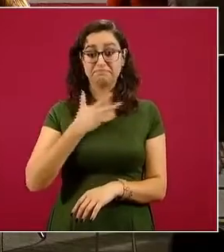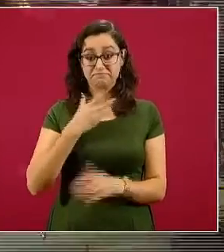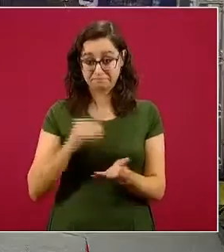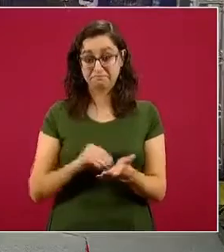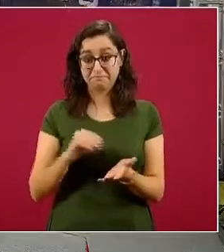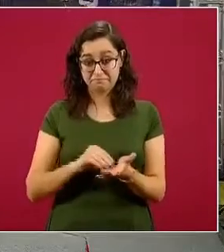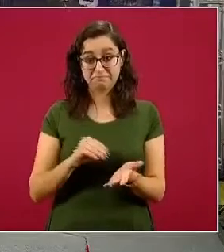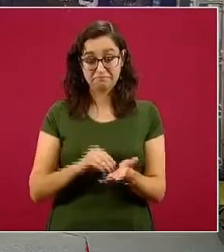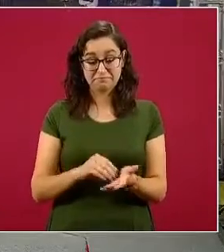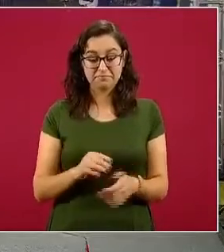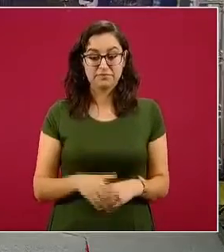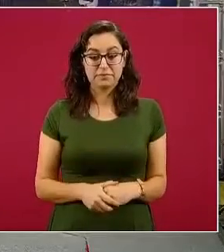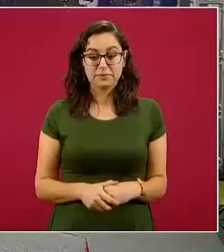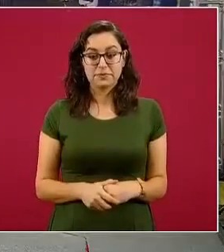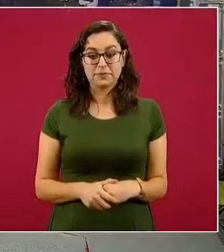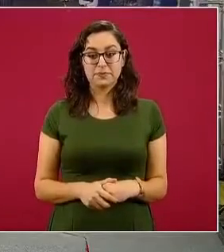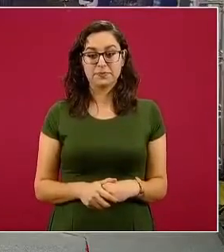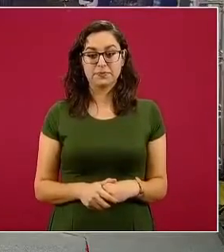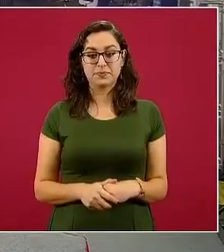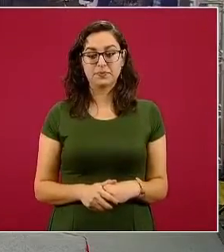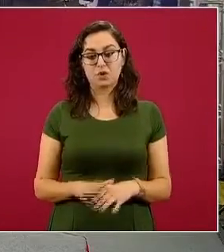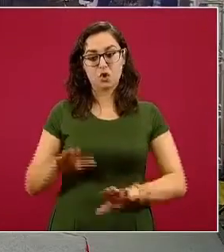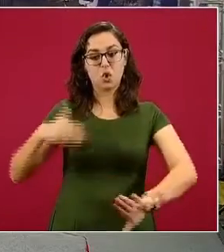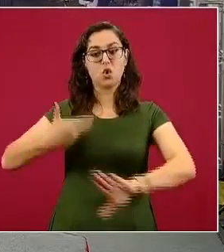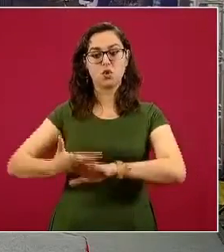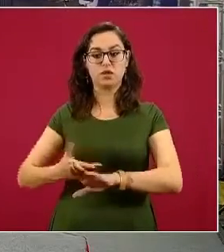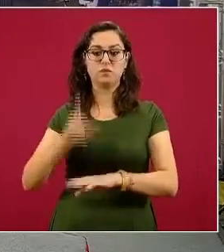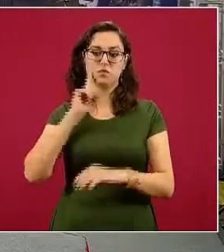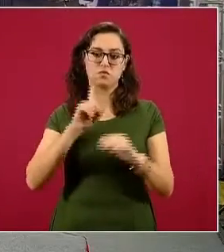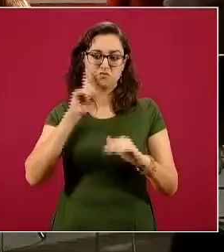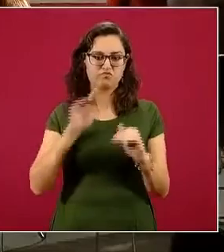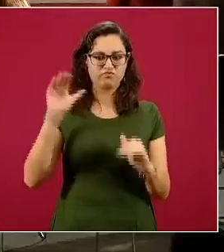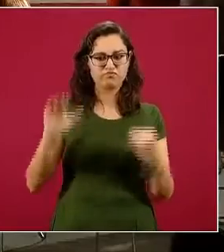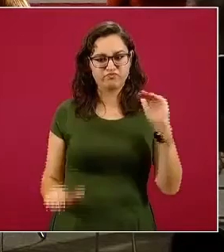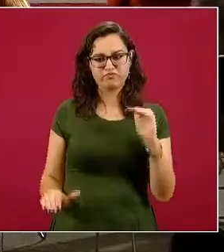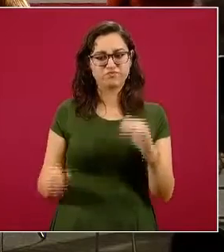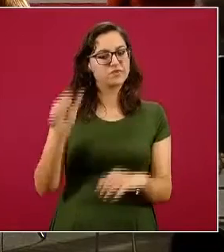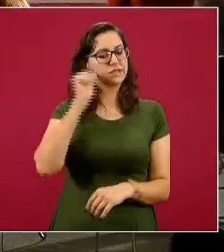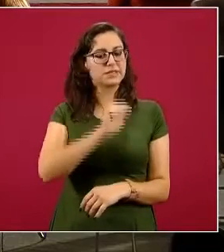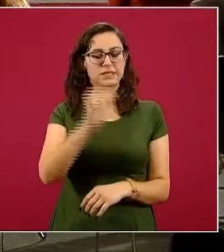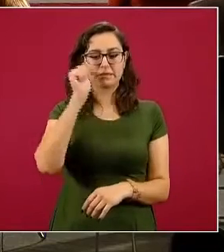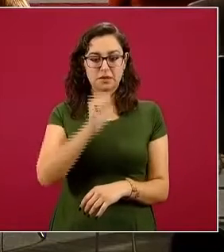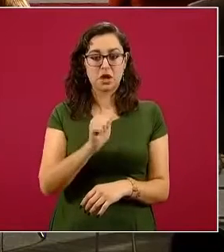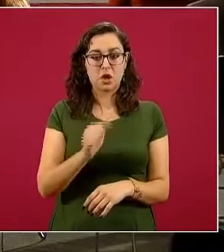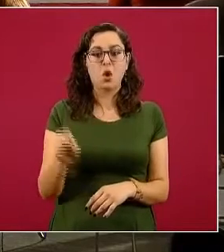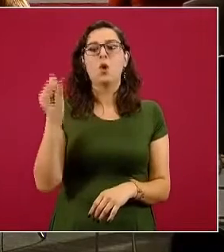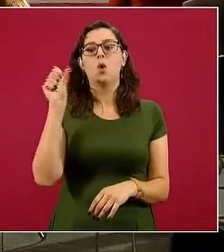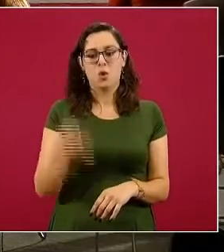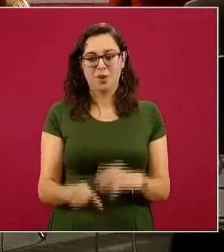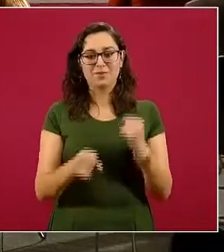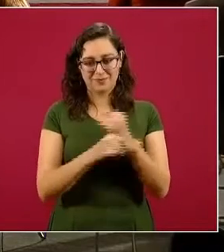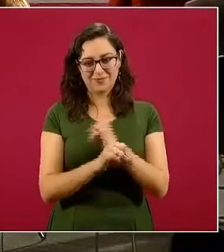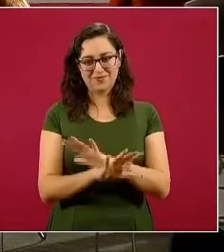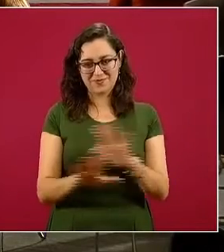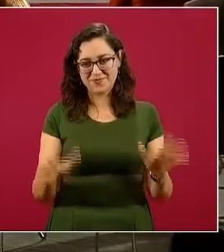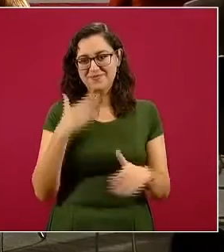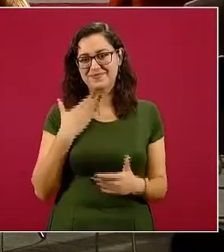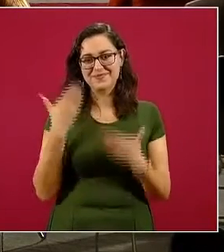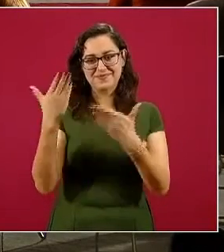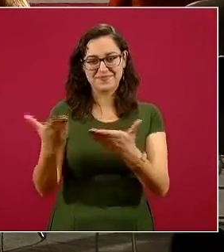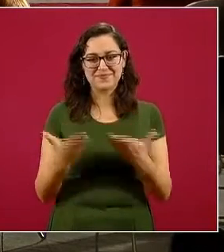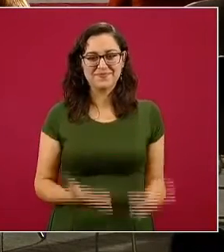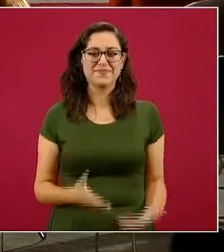género en detrimento de las mujeres. Entonces, hoy nos va a comentar. Bienvenida, doctora